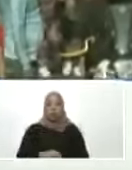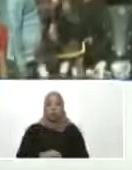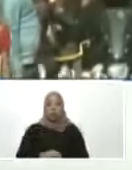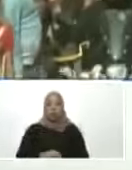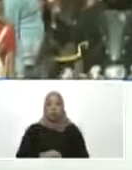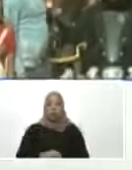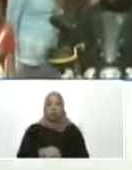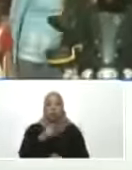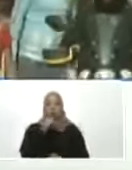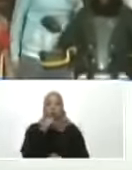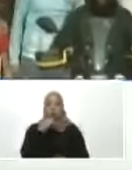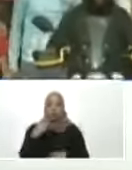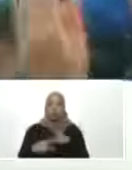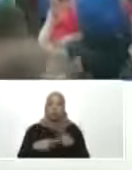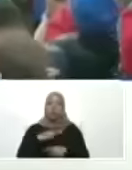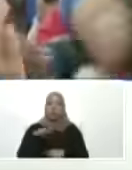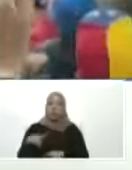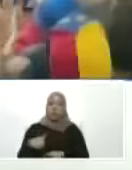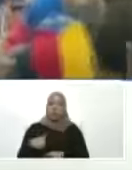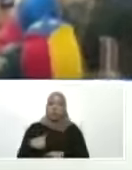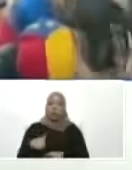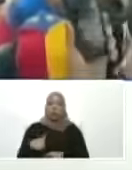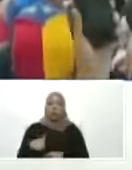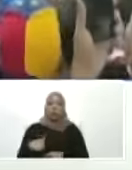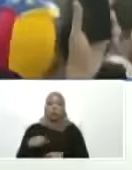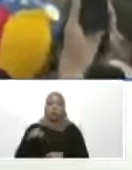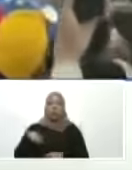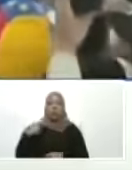o la decadencia de ellos.